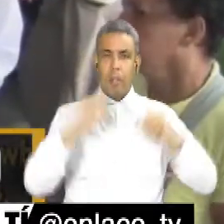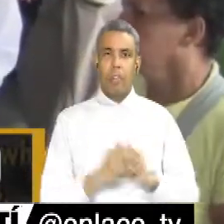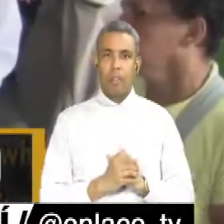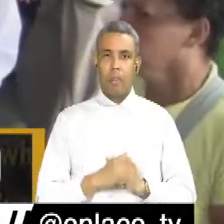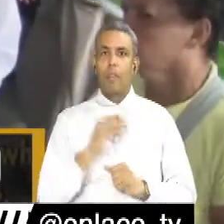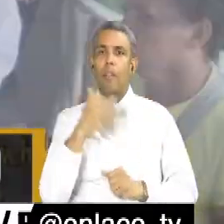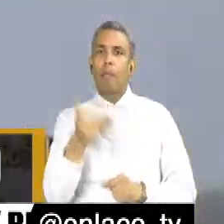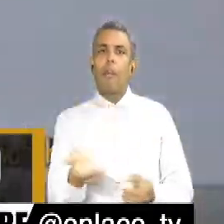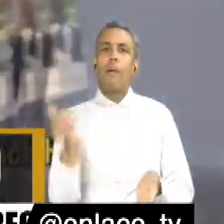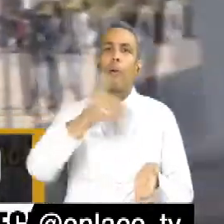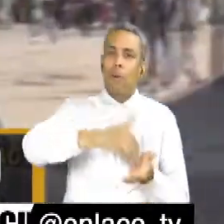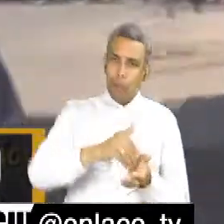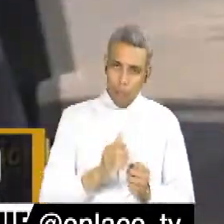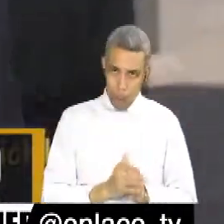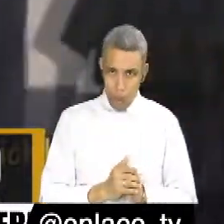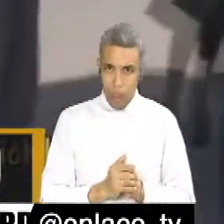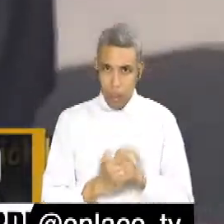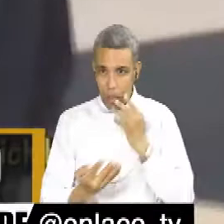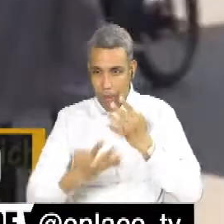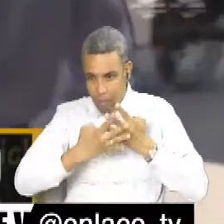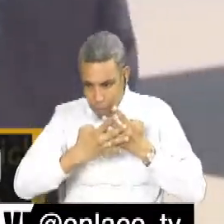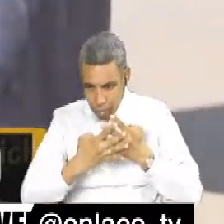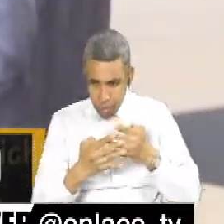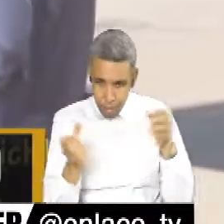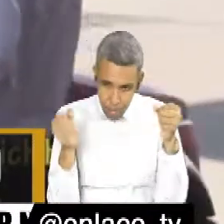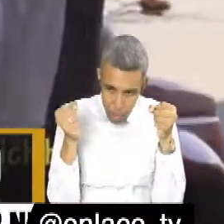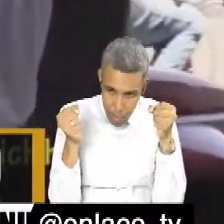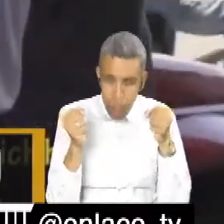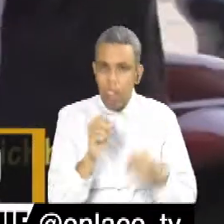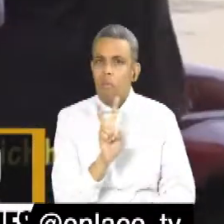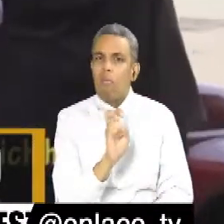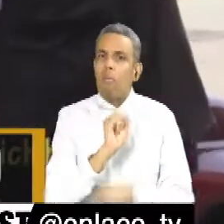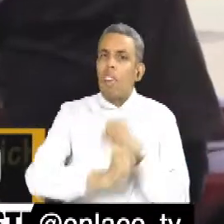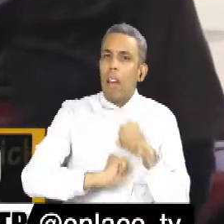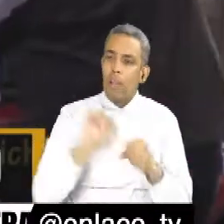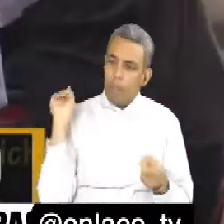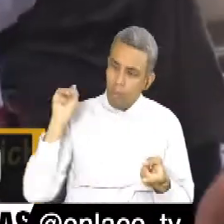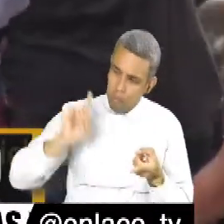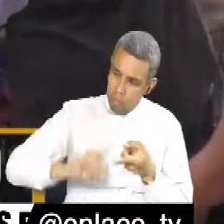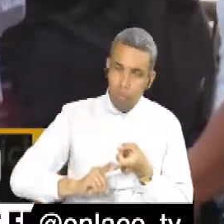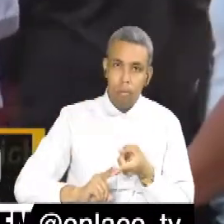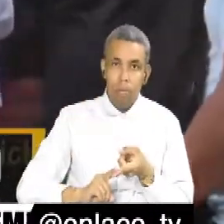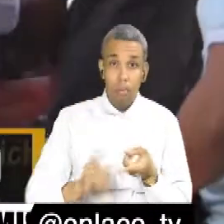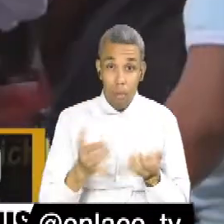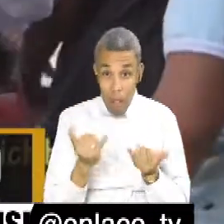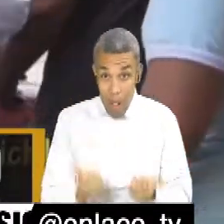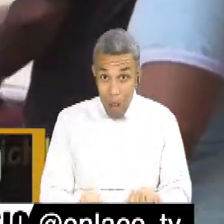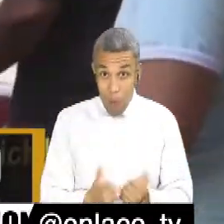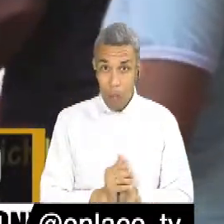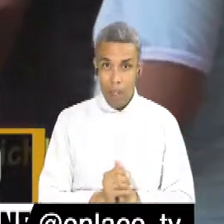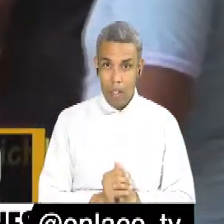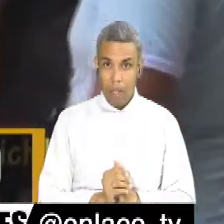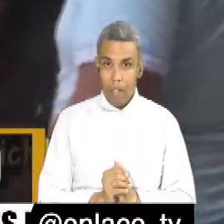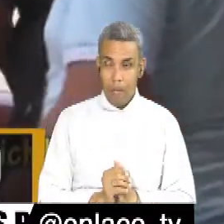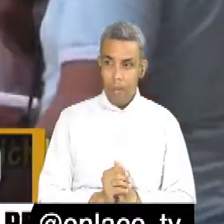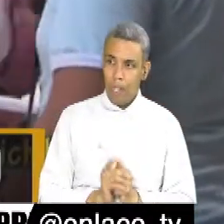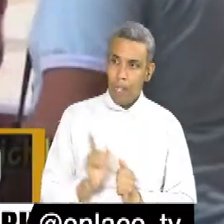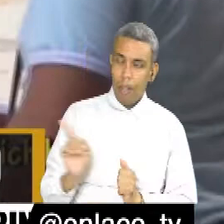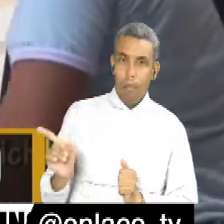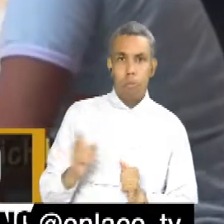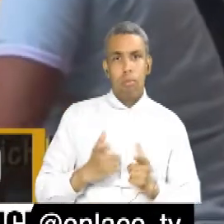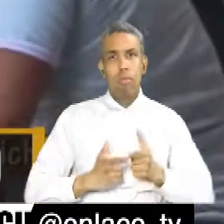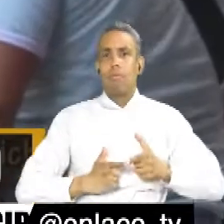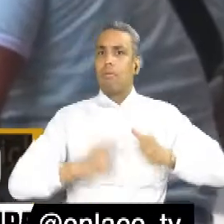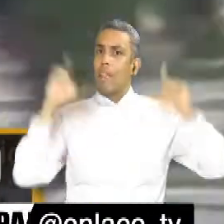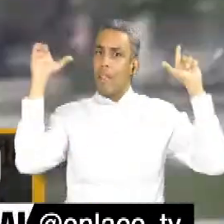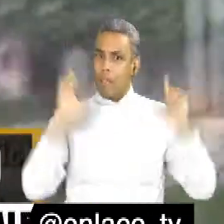7 años injustamente detenido. Pero bueno, hoy con la libertad del compañero se demuestra